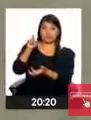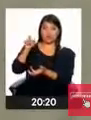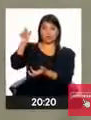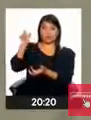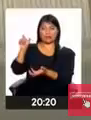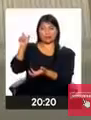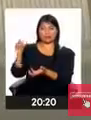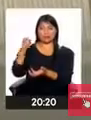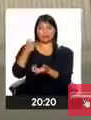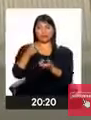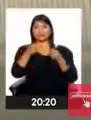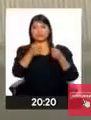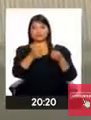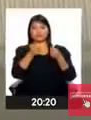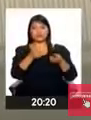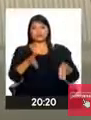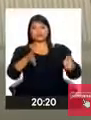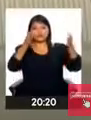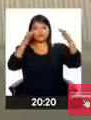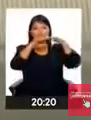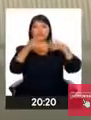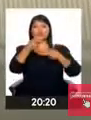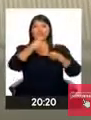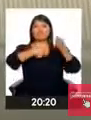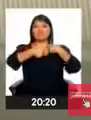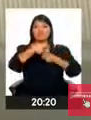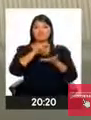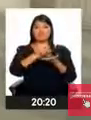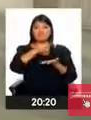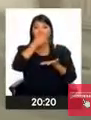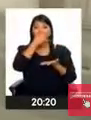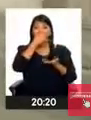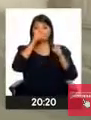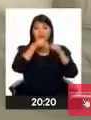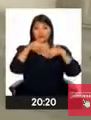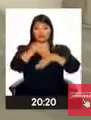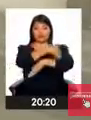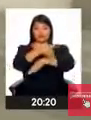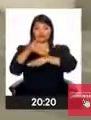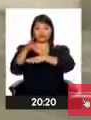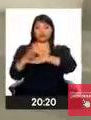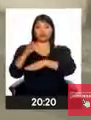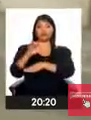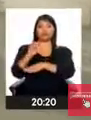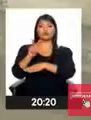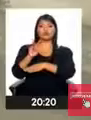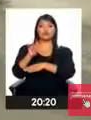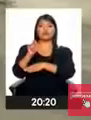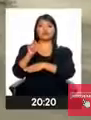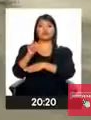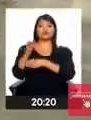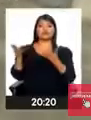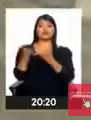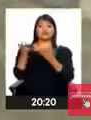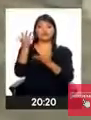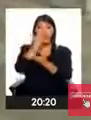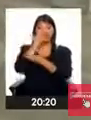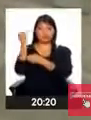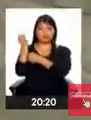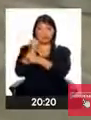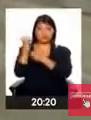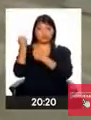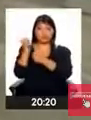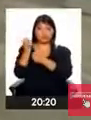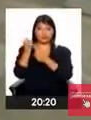pretendieron extorsionar al dueño de la farmacia ubicada en la Manzana 1, urbanización Coviti, en San Martín de Porres. Uno